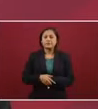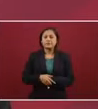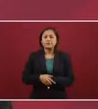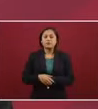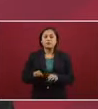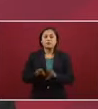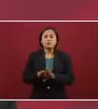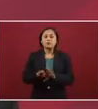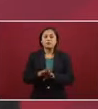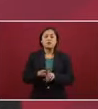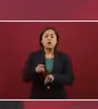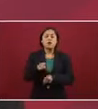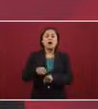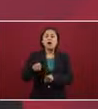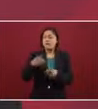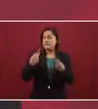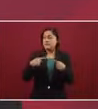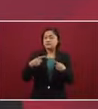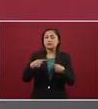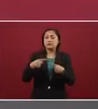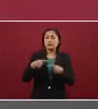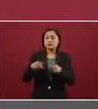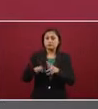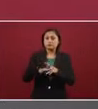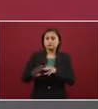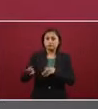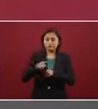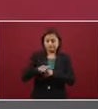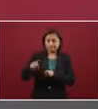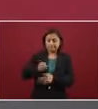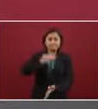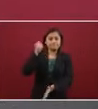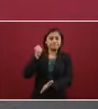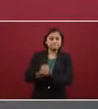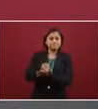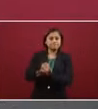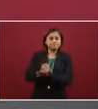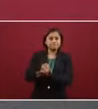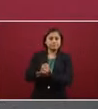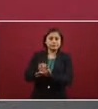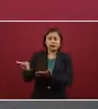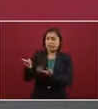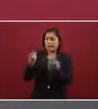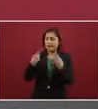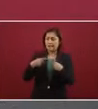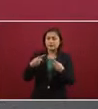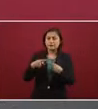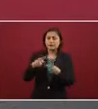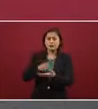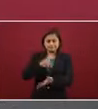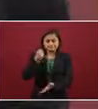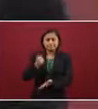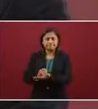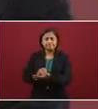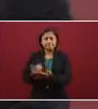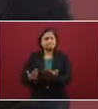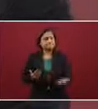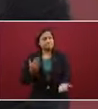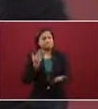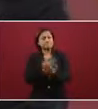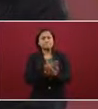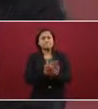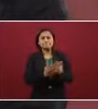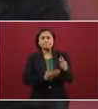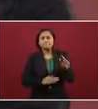certificados para que sean admitidos los migrantes en Estados Unidos. Eso no lo